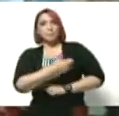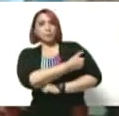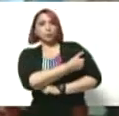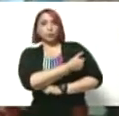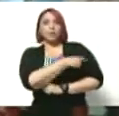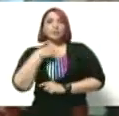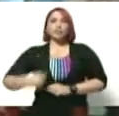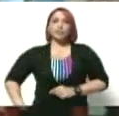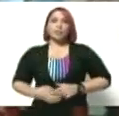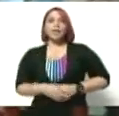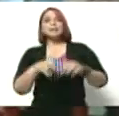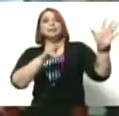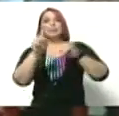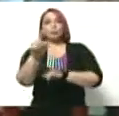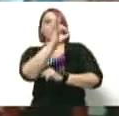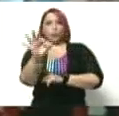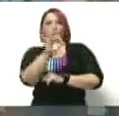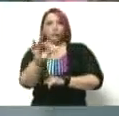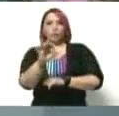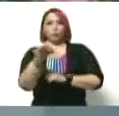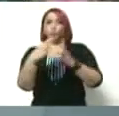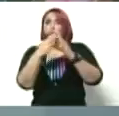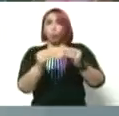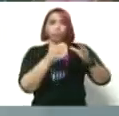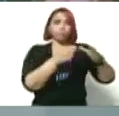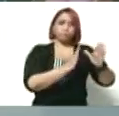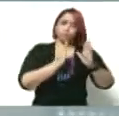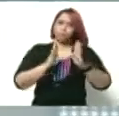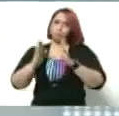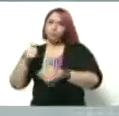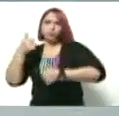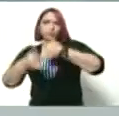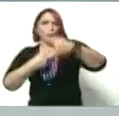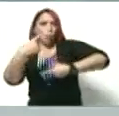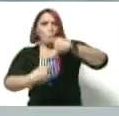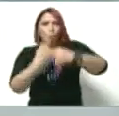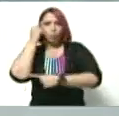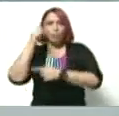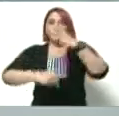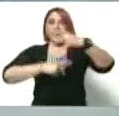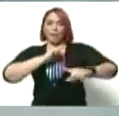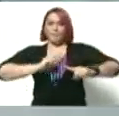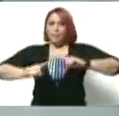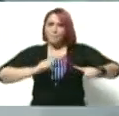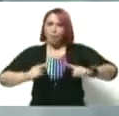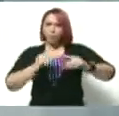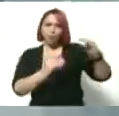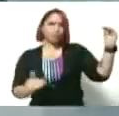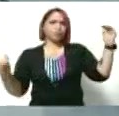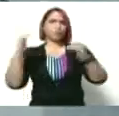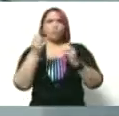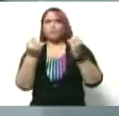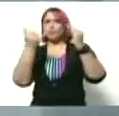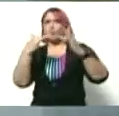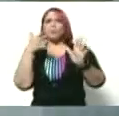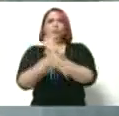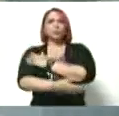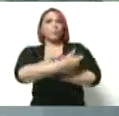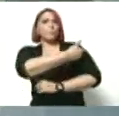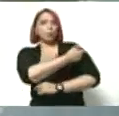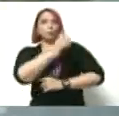61 por ciento aquí estamos todos organizando bueno día a día un plan de acción para tratar de aumentar esos números de la vacuna